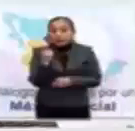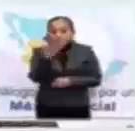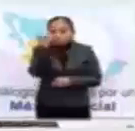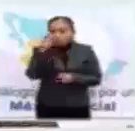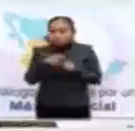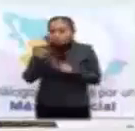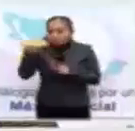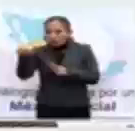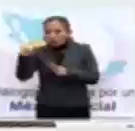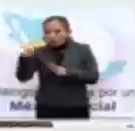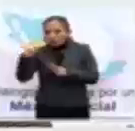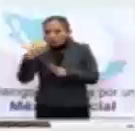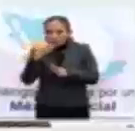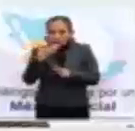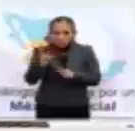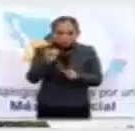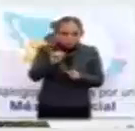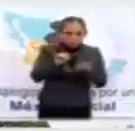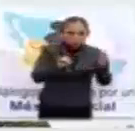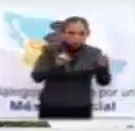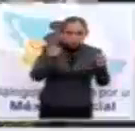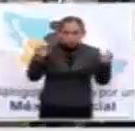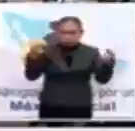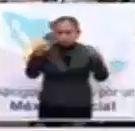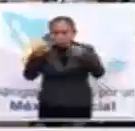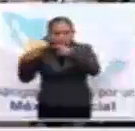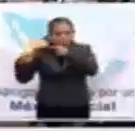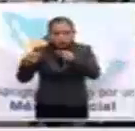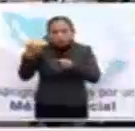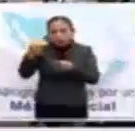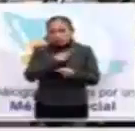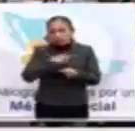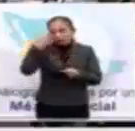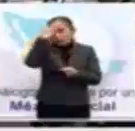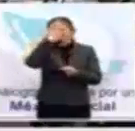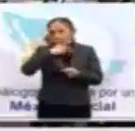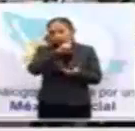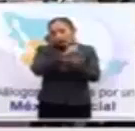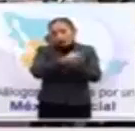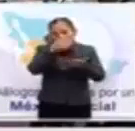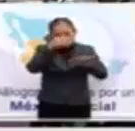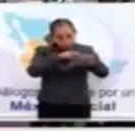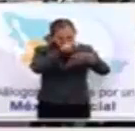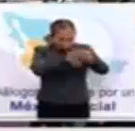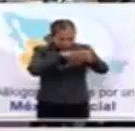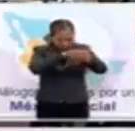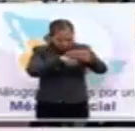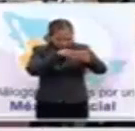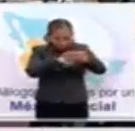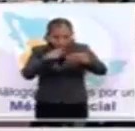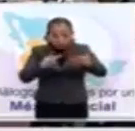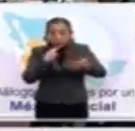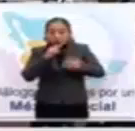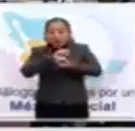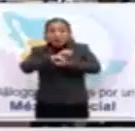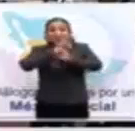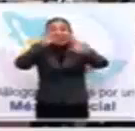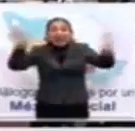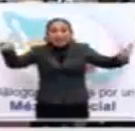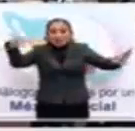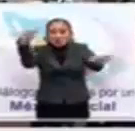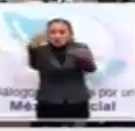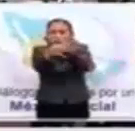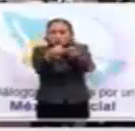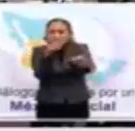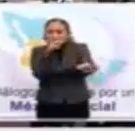a quién darle la razón en caso de una controversia, ¿no? Es algo que tendrían que revisar de la ley para que tenga un mandato claro, preciso,